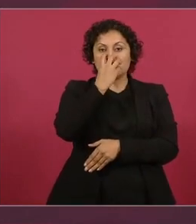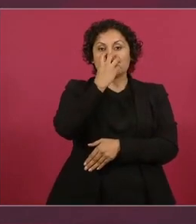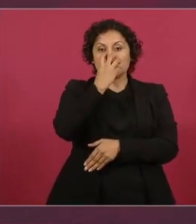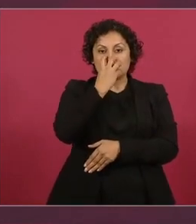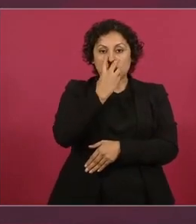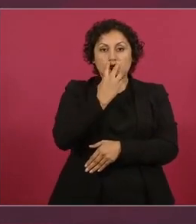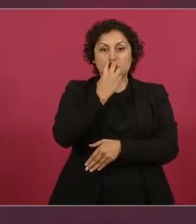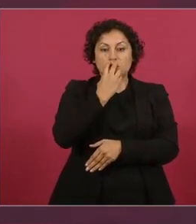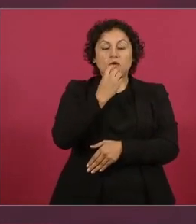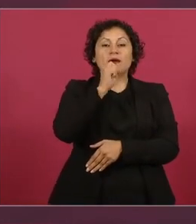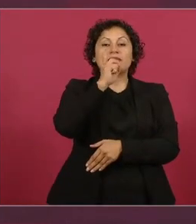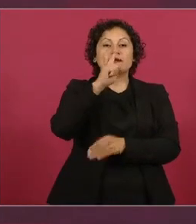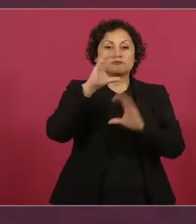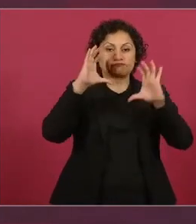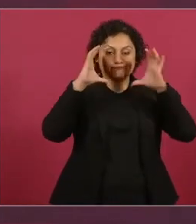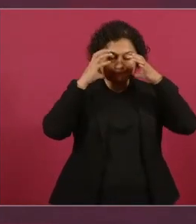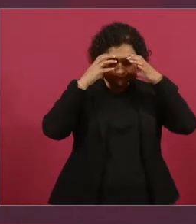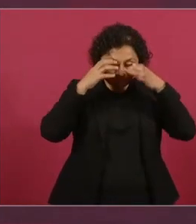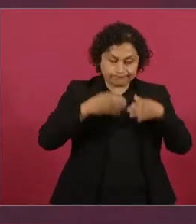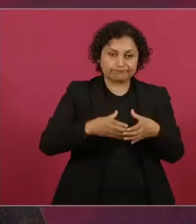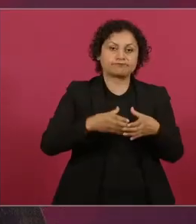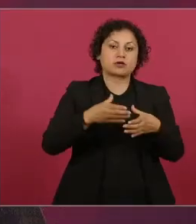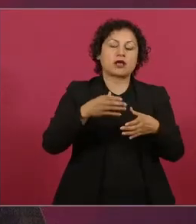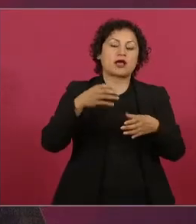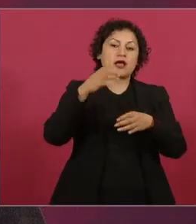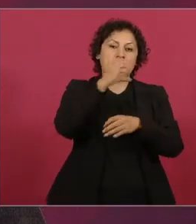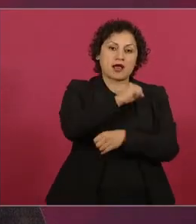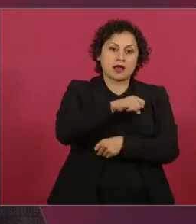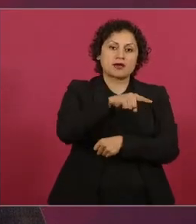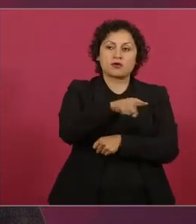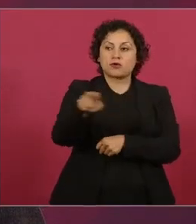y térmica se han cubierto a